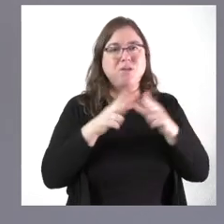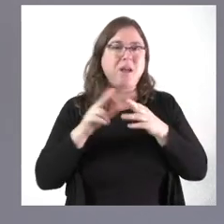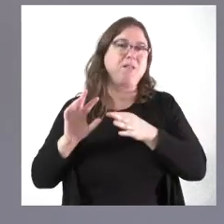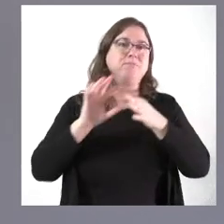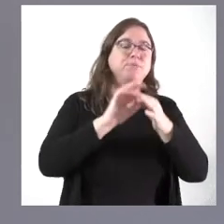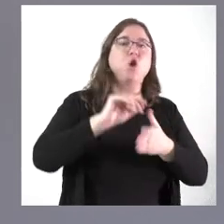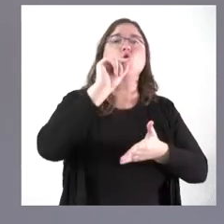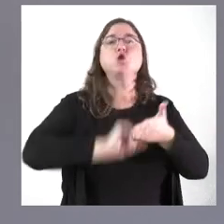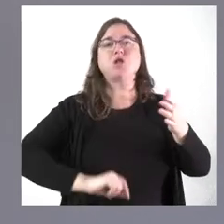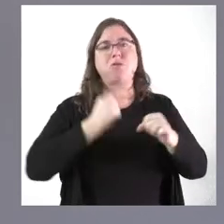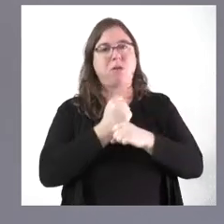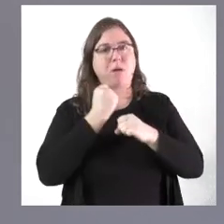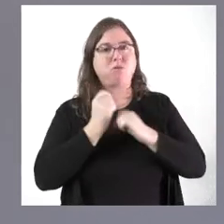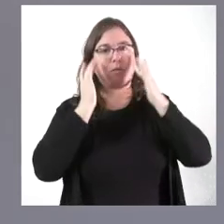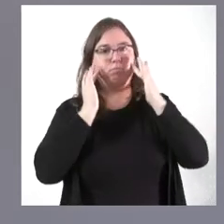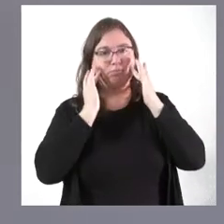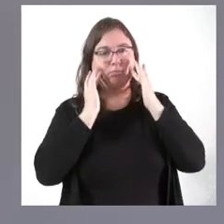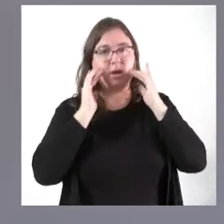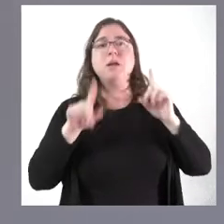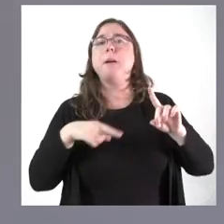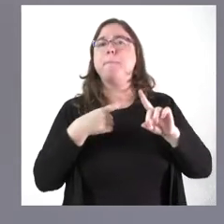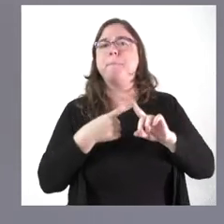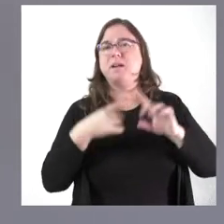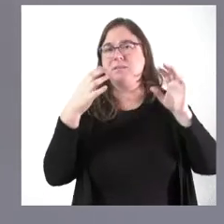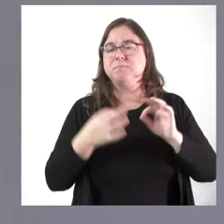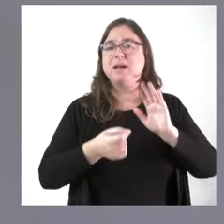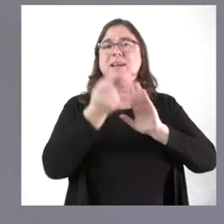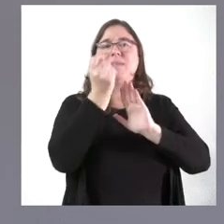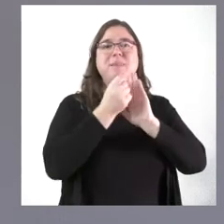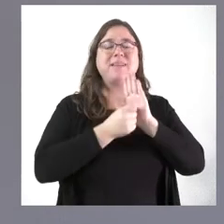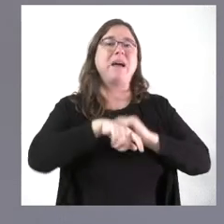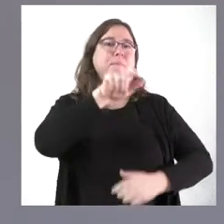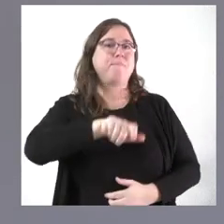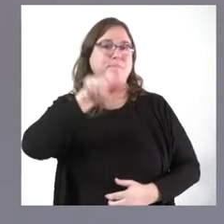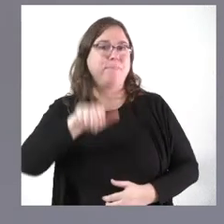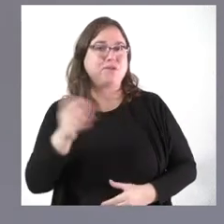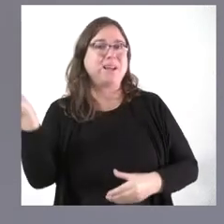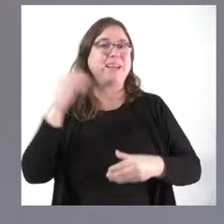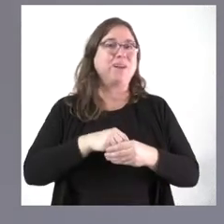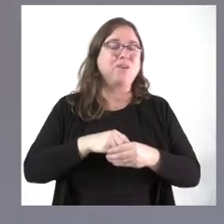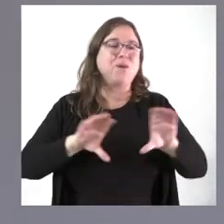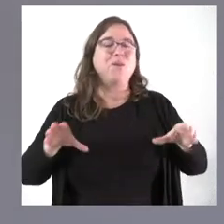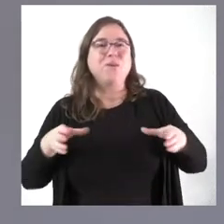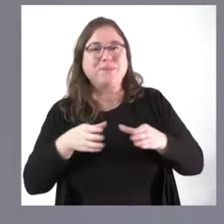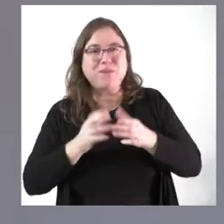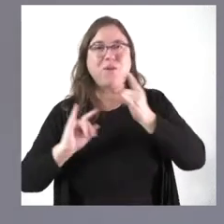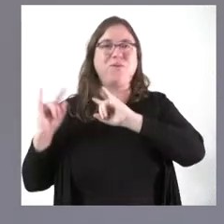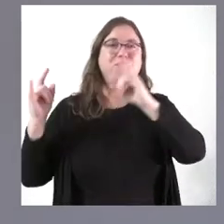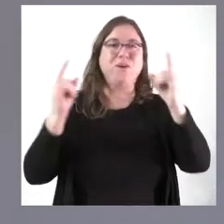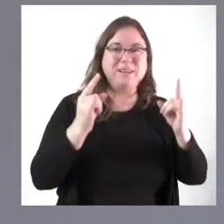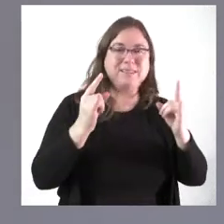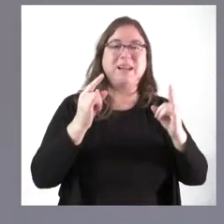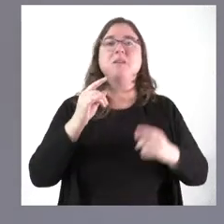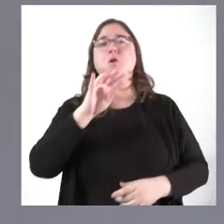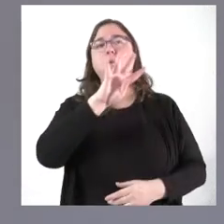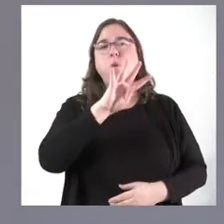laboral como tal establecido y naturalmente en la medida en que son personas que van a formar parte de unas cuadrillas forestales que dirigen las diputaciones provinciales